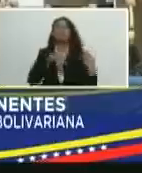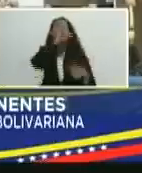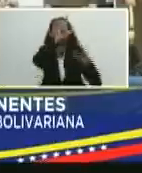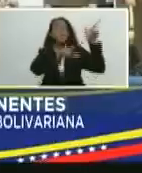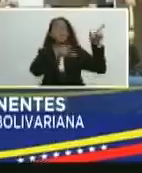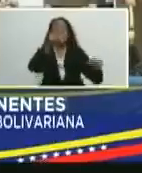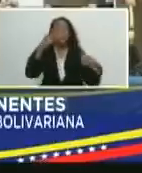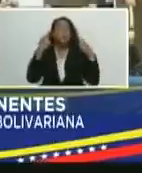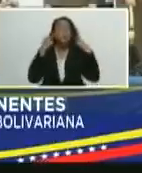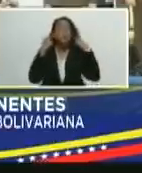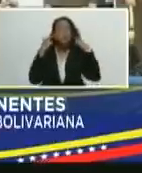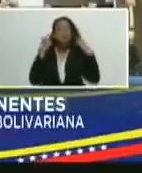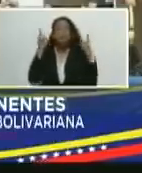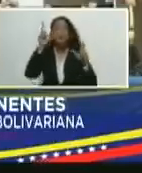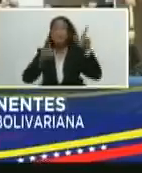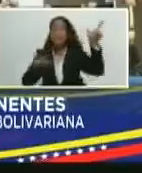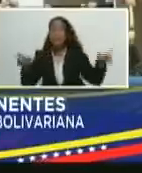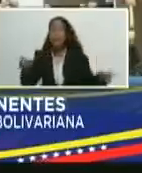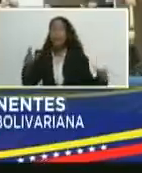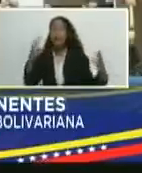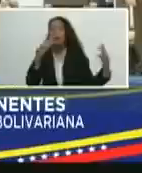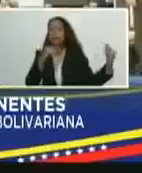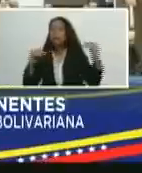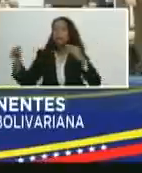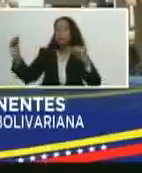oído, voces agoreras